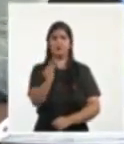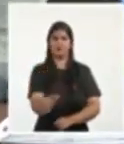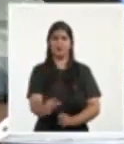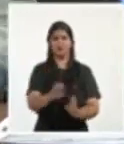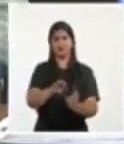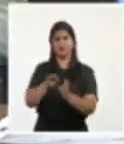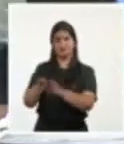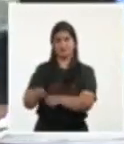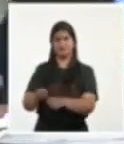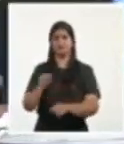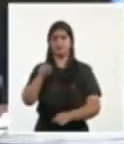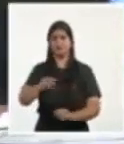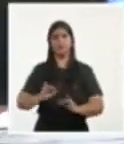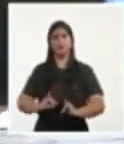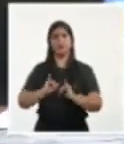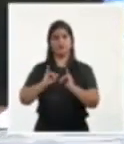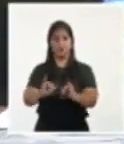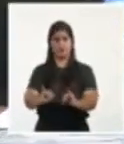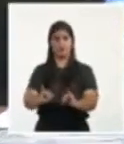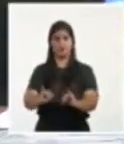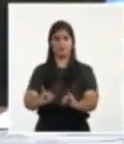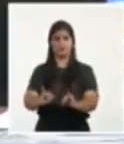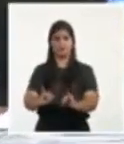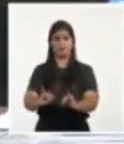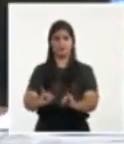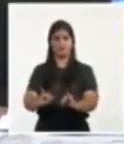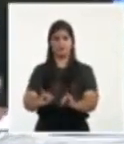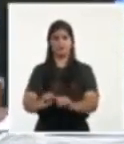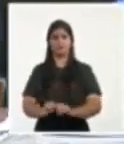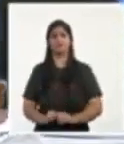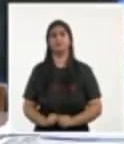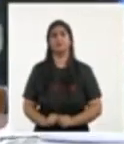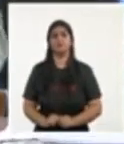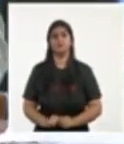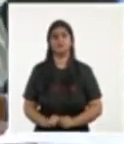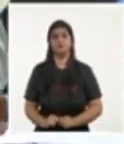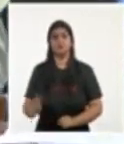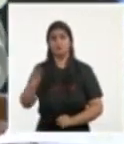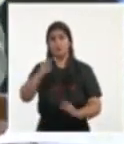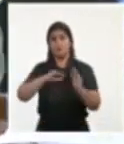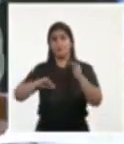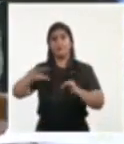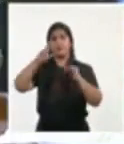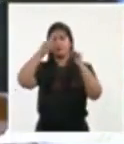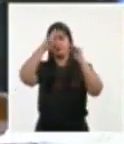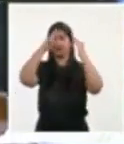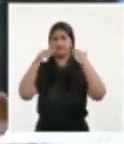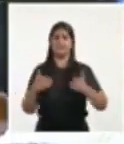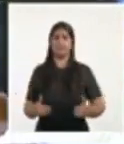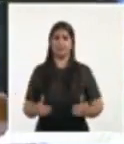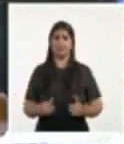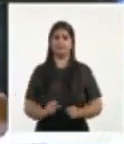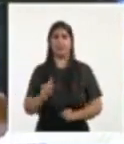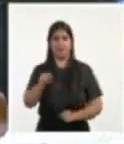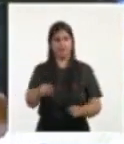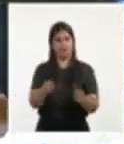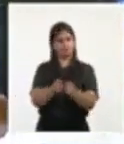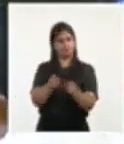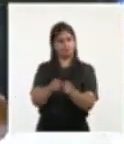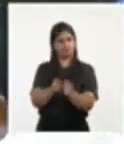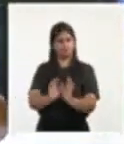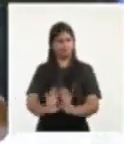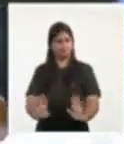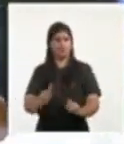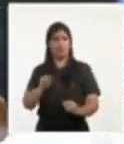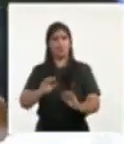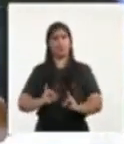Gracias, presidente. Y creo que esta vez voy a ser un poquito más breve. Y solo voy a reafirmar sus palabras de la transparencia de